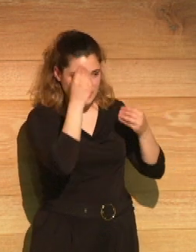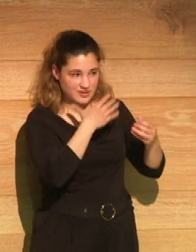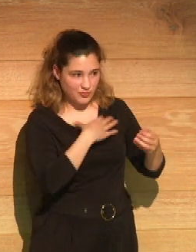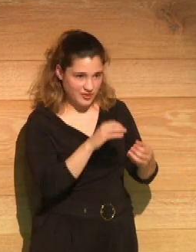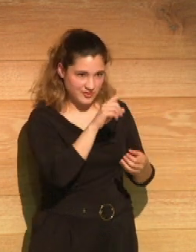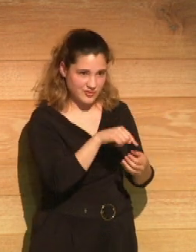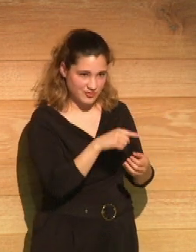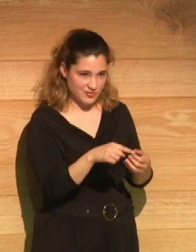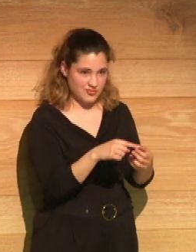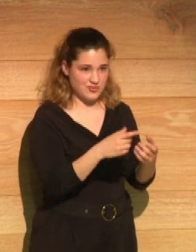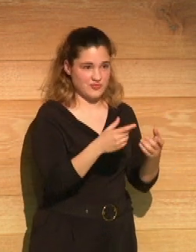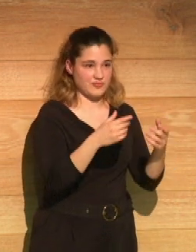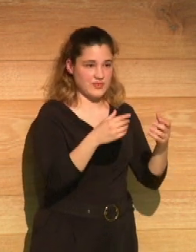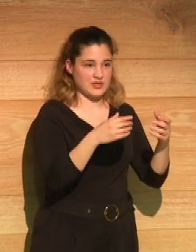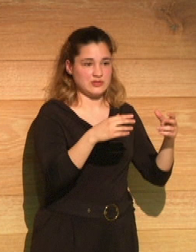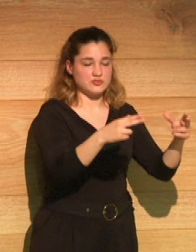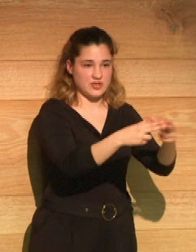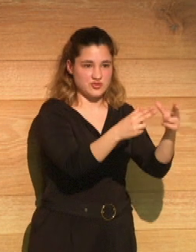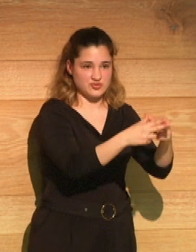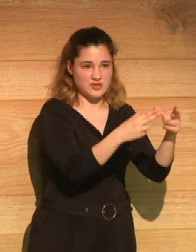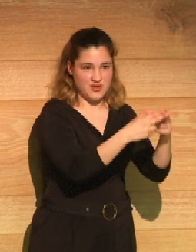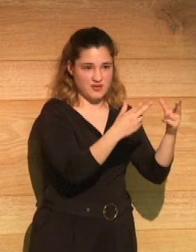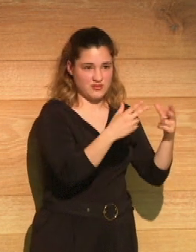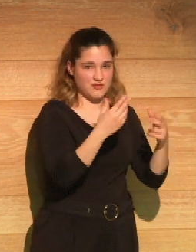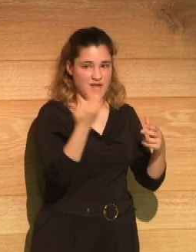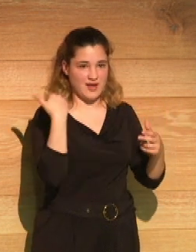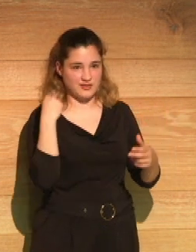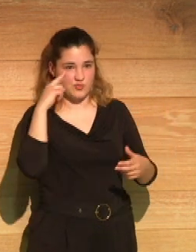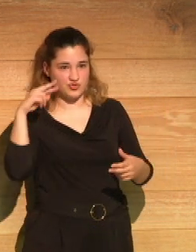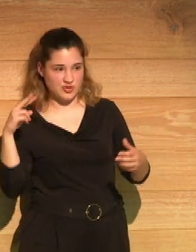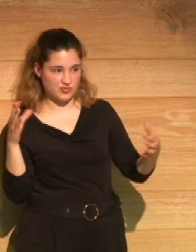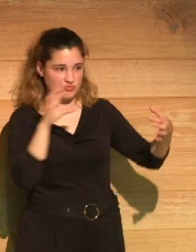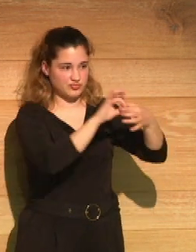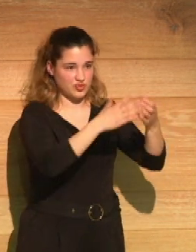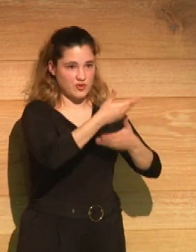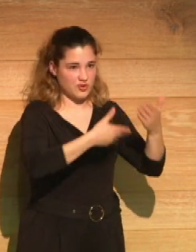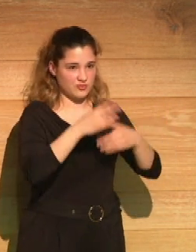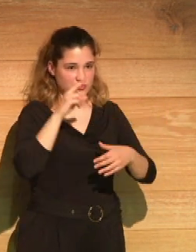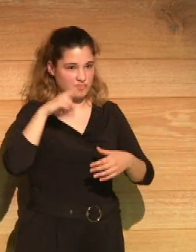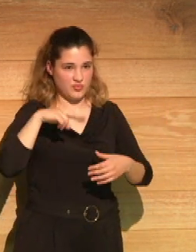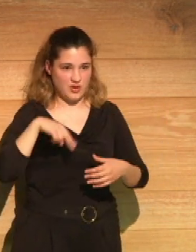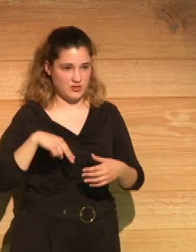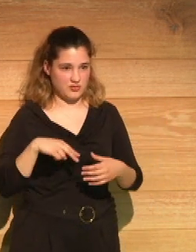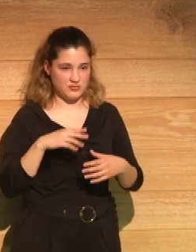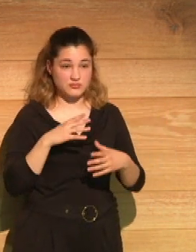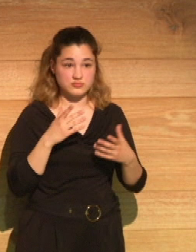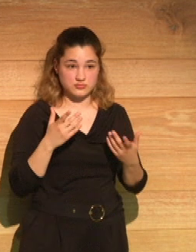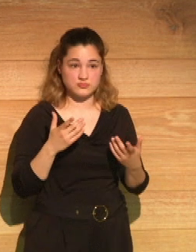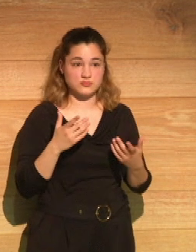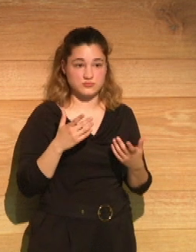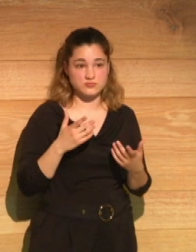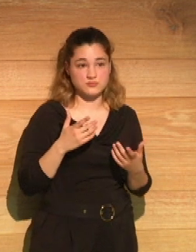actores sociales con los cuales museos no han trabajado anteriormente. Y esto es un gran aprendizaje,